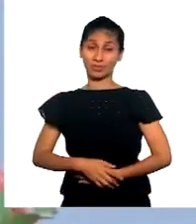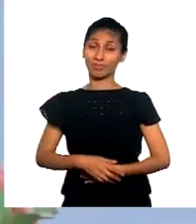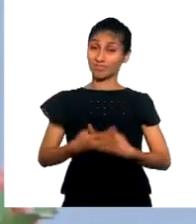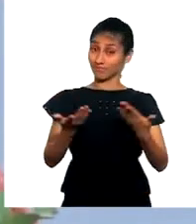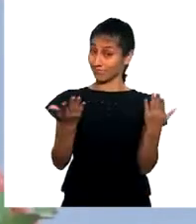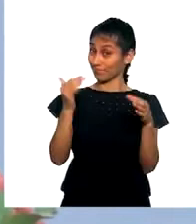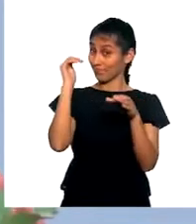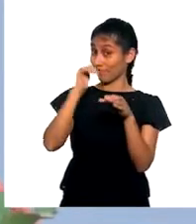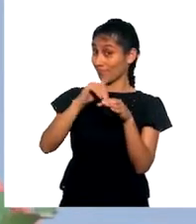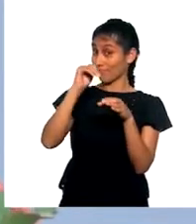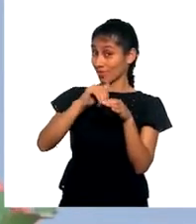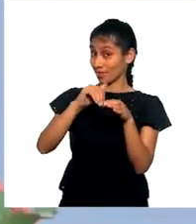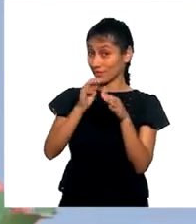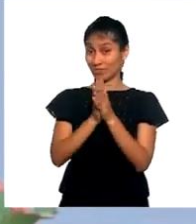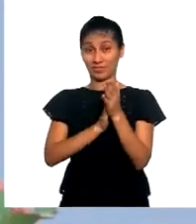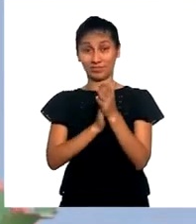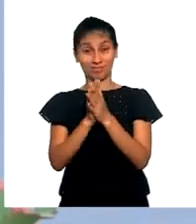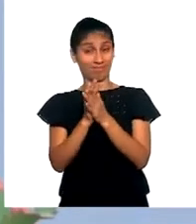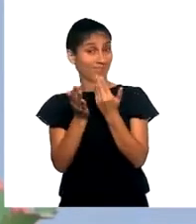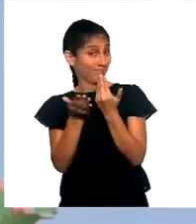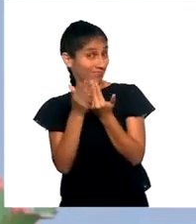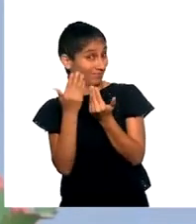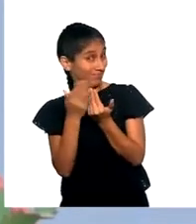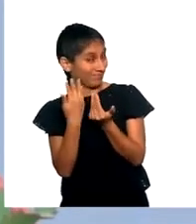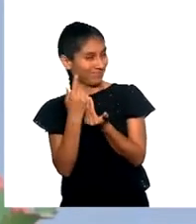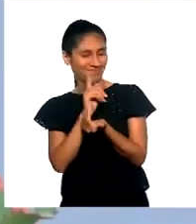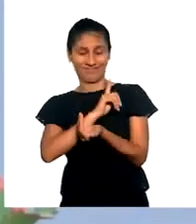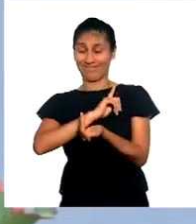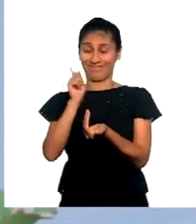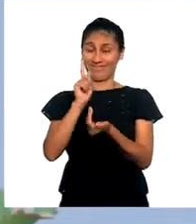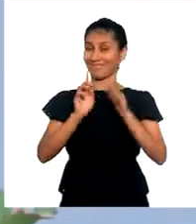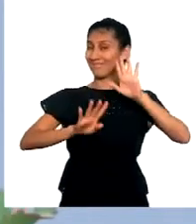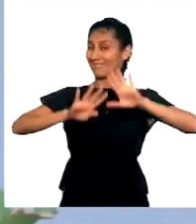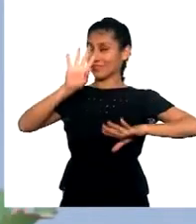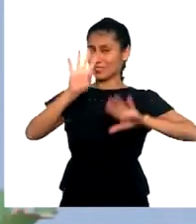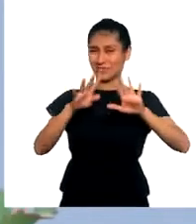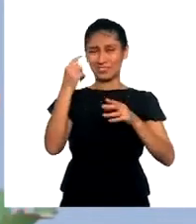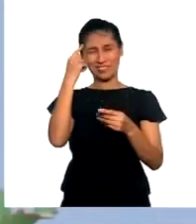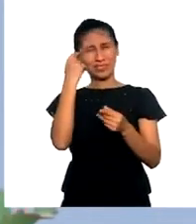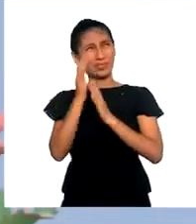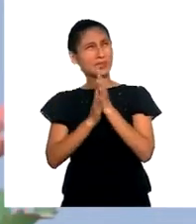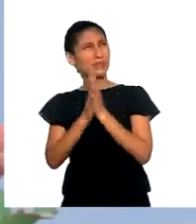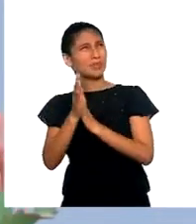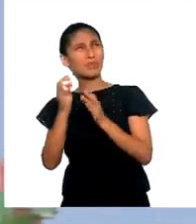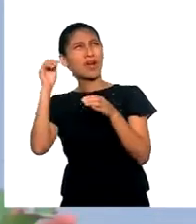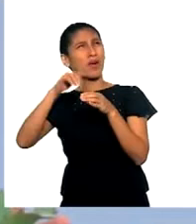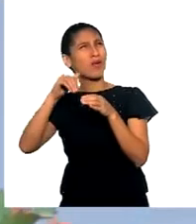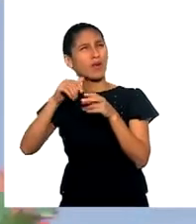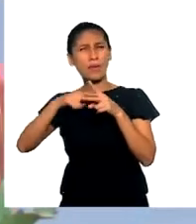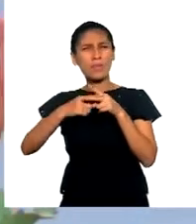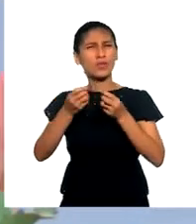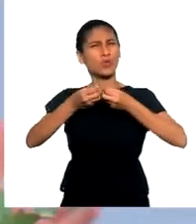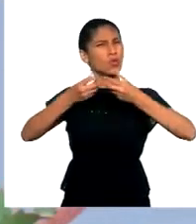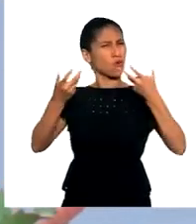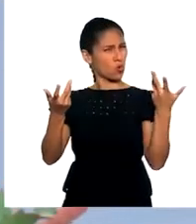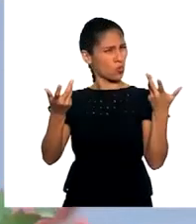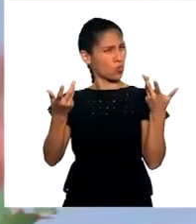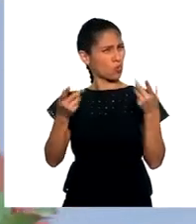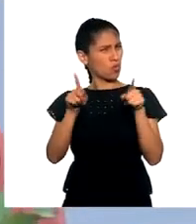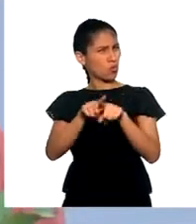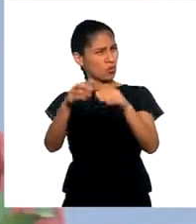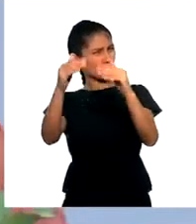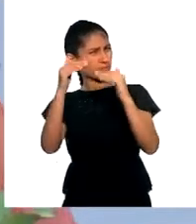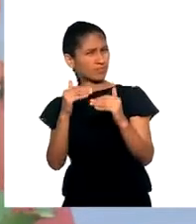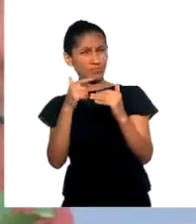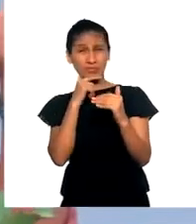ahorrar no es para nada una tarea fácil a veces uno no sabe cómo empezar cómo hacer un plan de ahorro y para colmo las